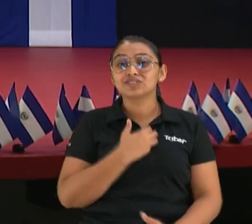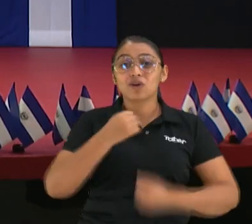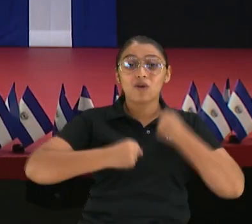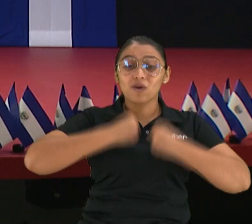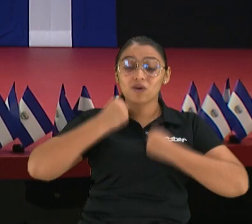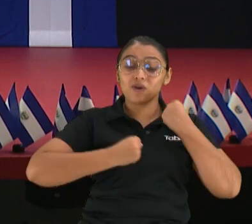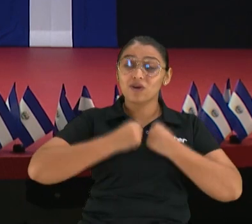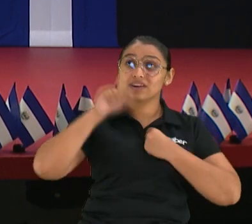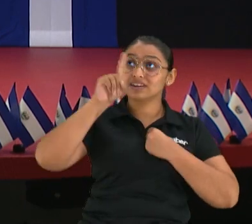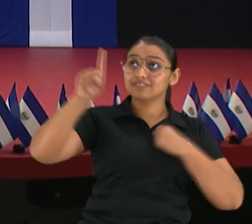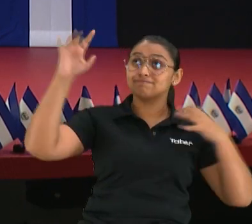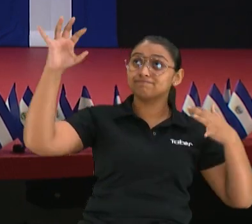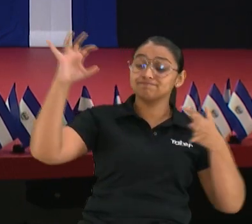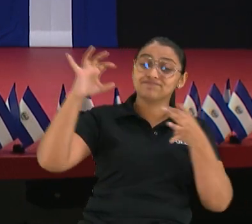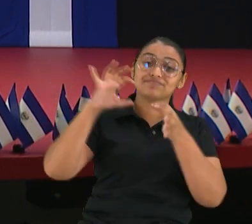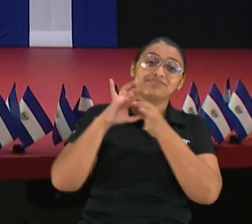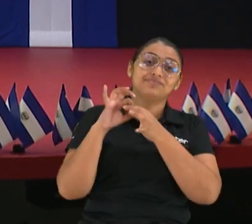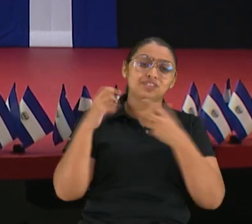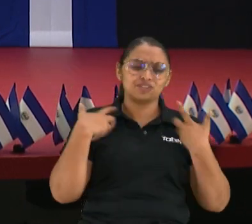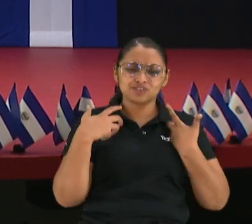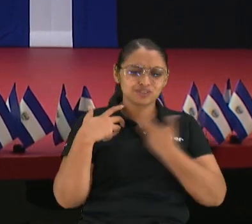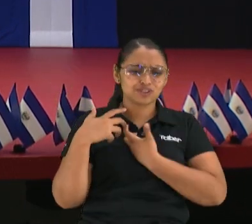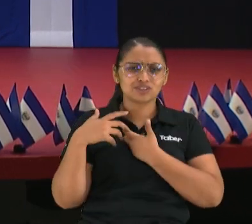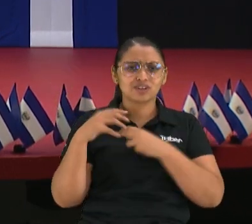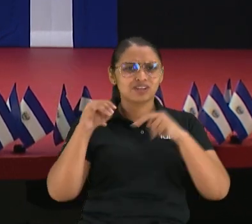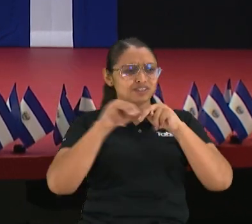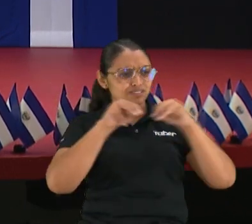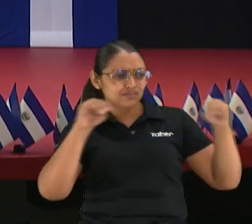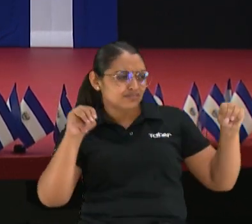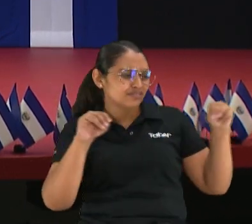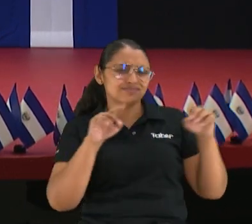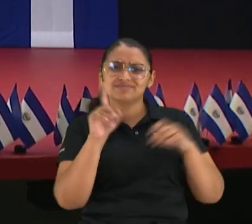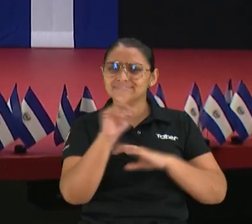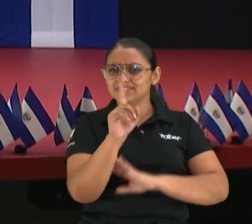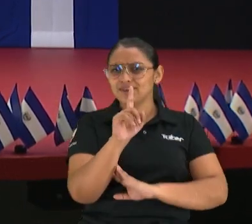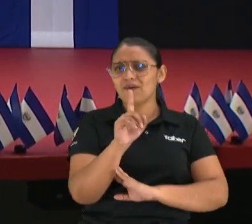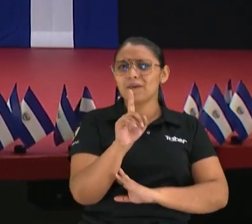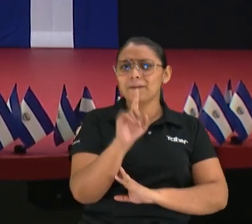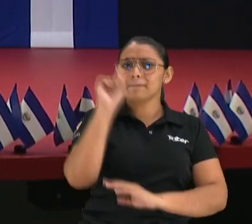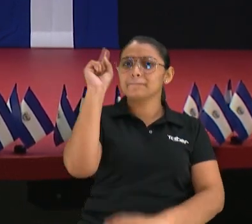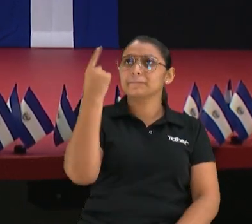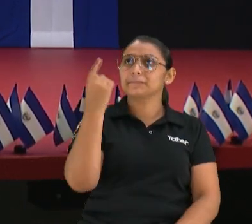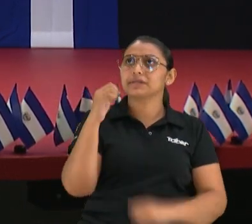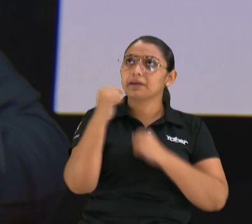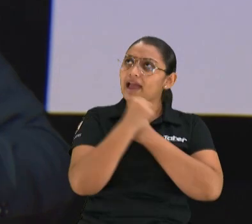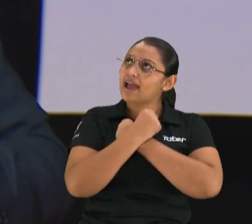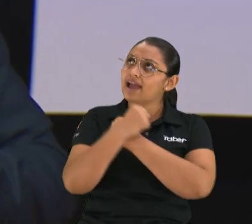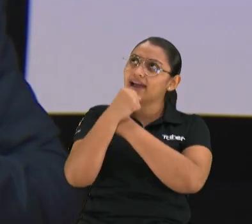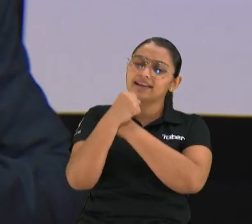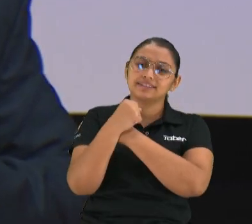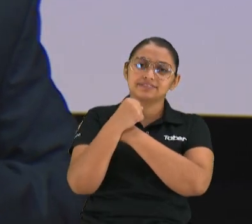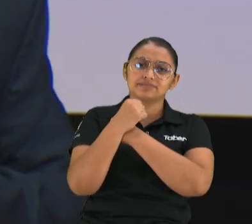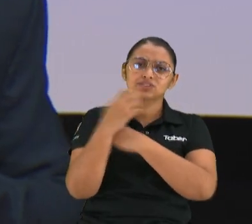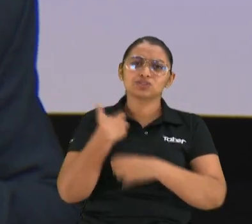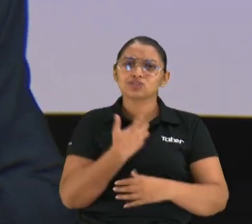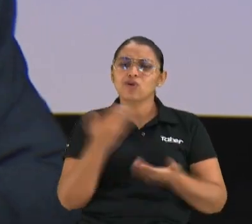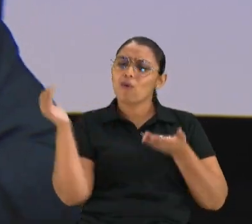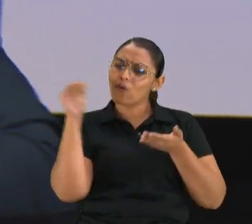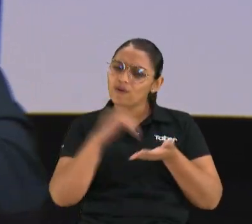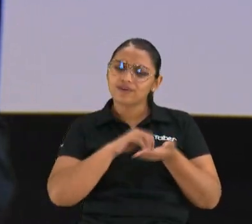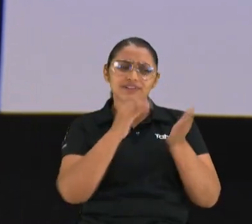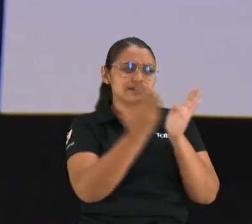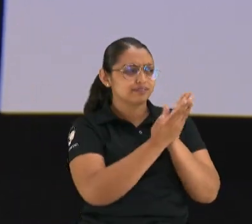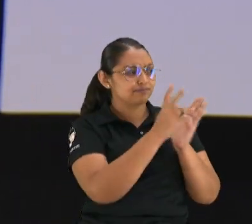creador volvamos a nuestro primer amor volvamos a la lectura bíblica para que